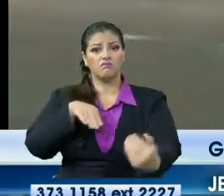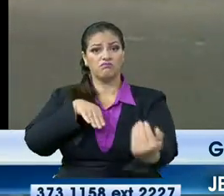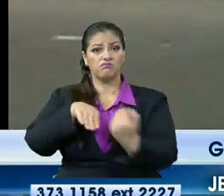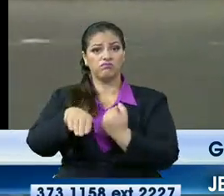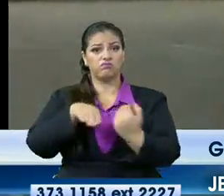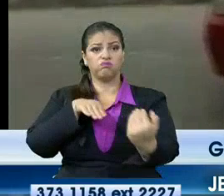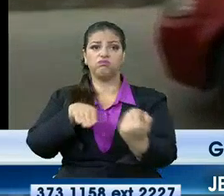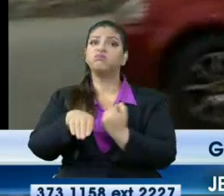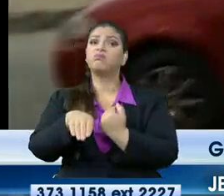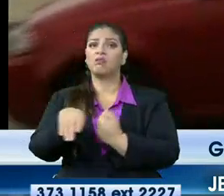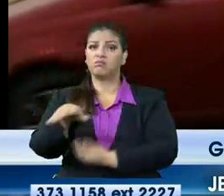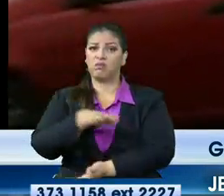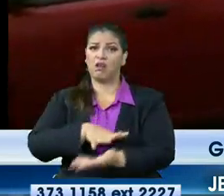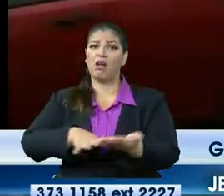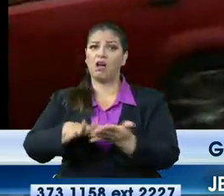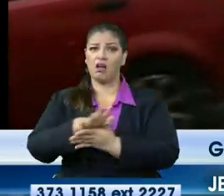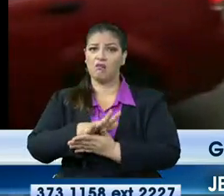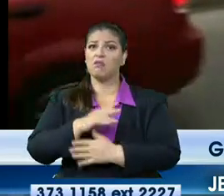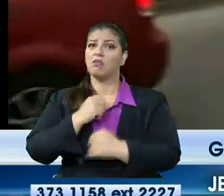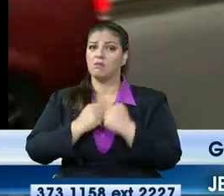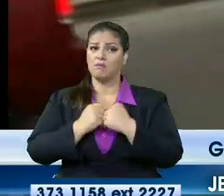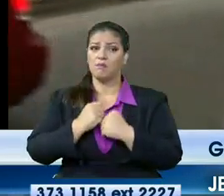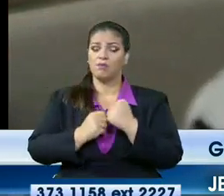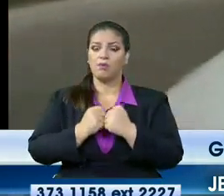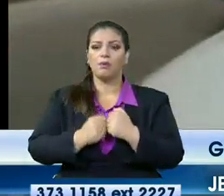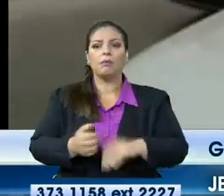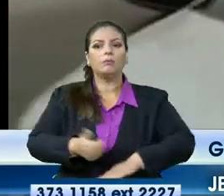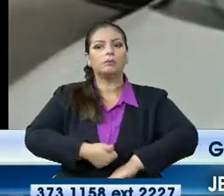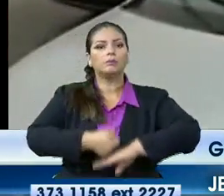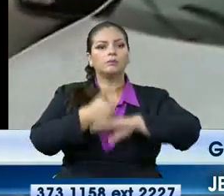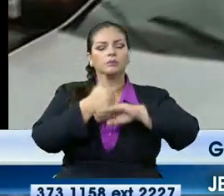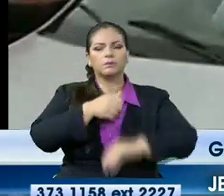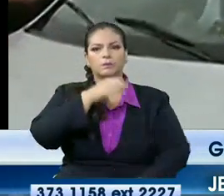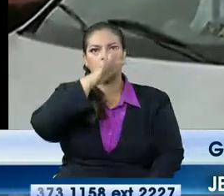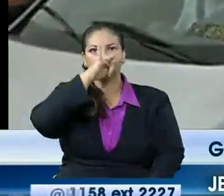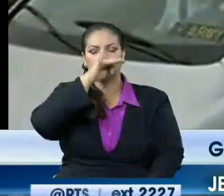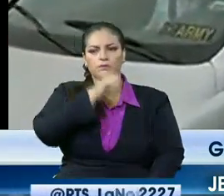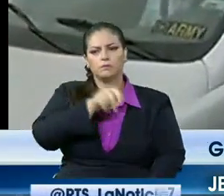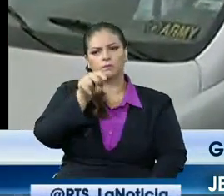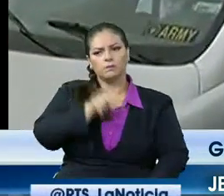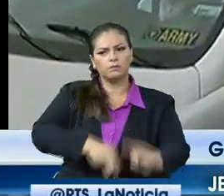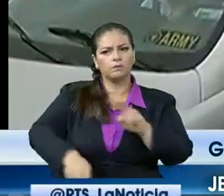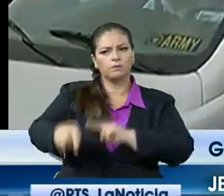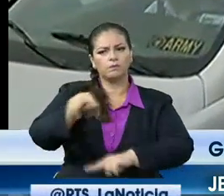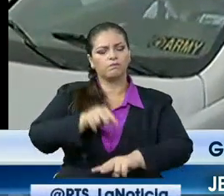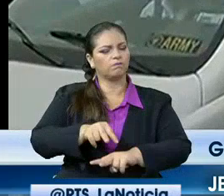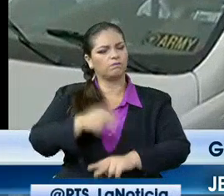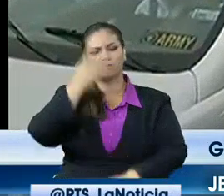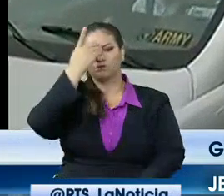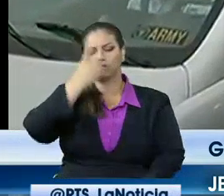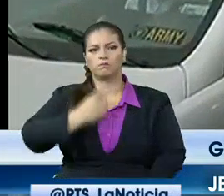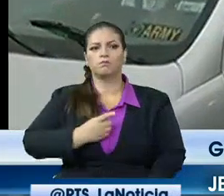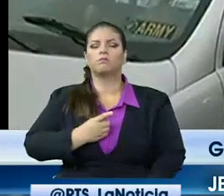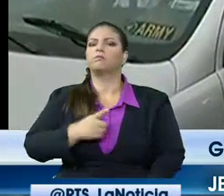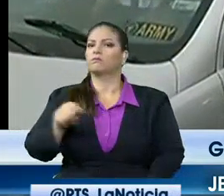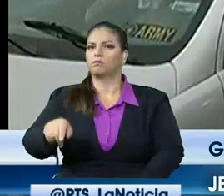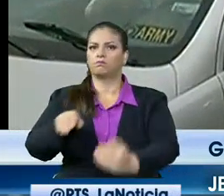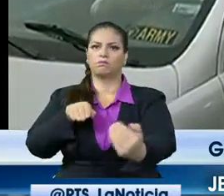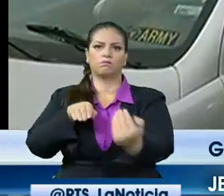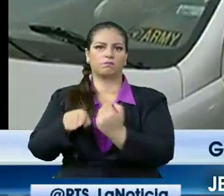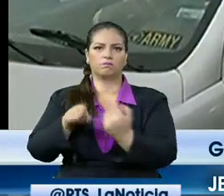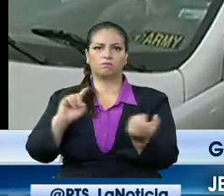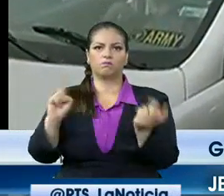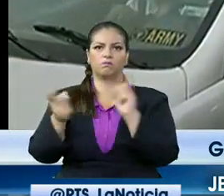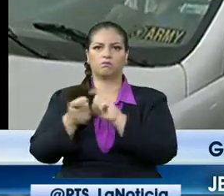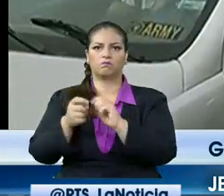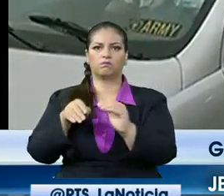solamente es esta parte de haber hecho una direccional el tramo de la avenida Tigüinza, sino que también hay otras mejoras que vamos a hacer,